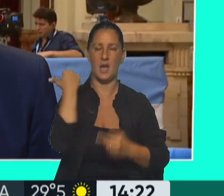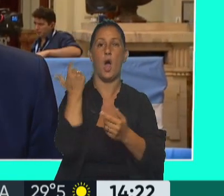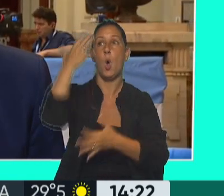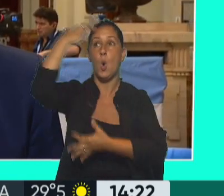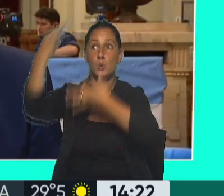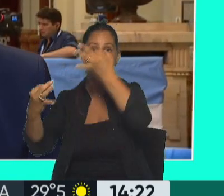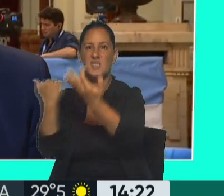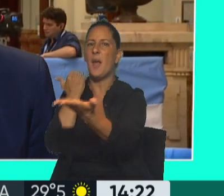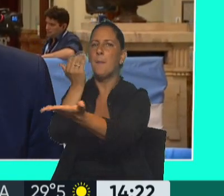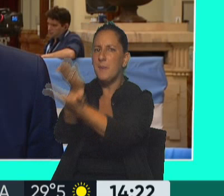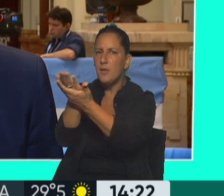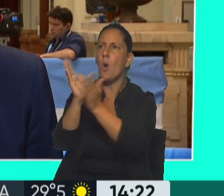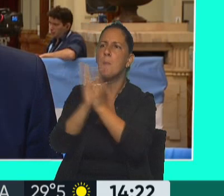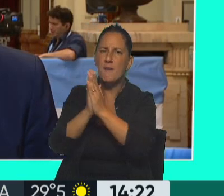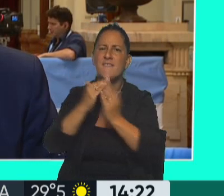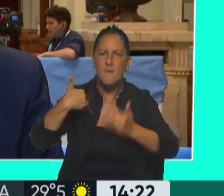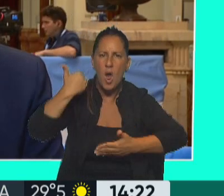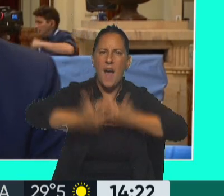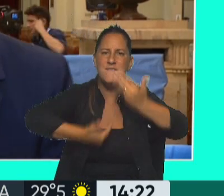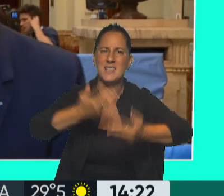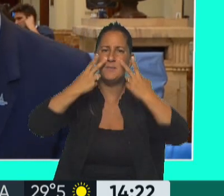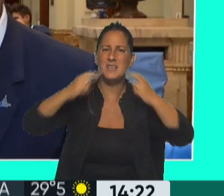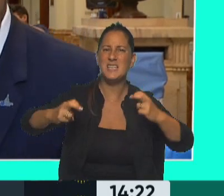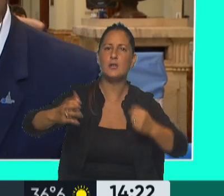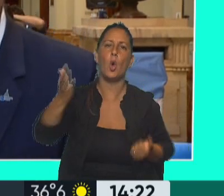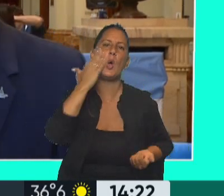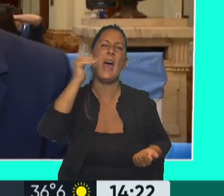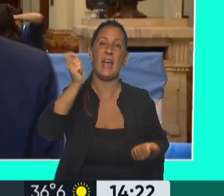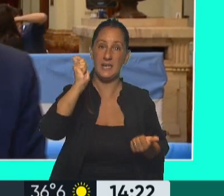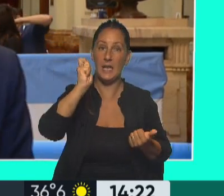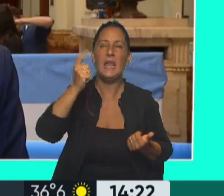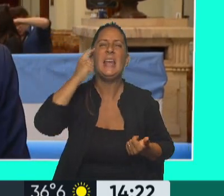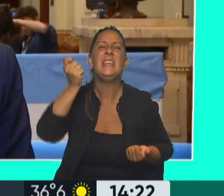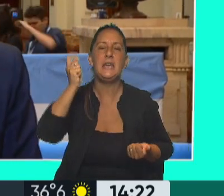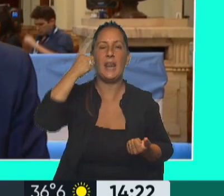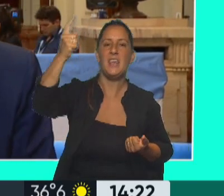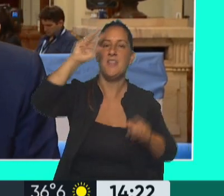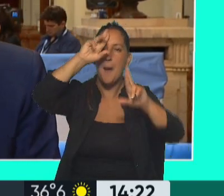justicia que avance con los autores materiales, pero también con los autores intelectuales.